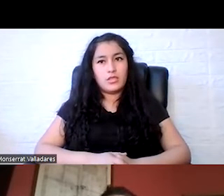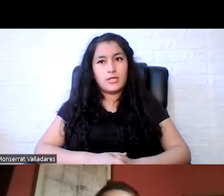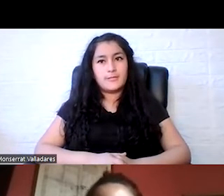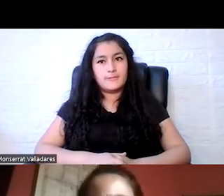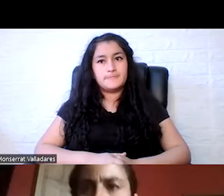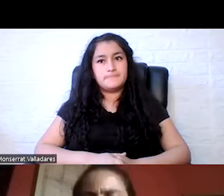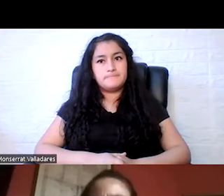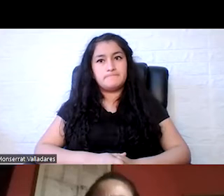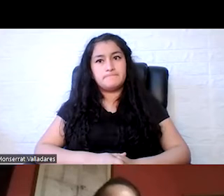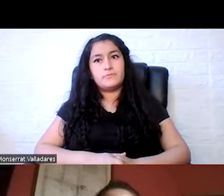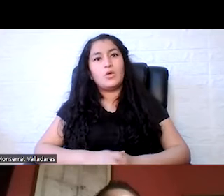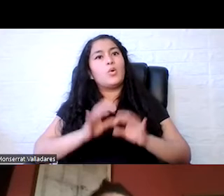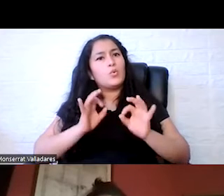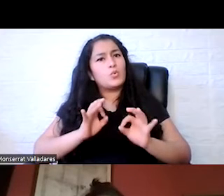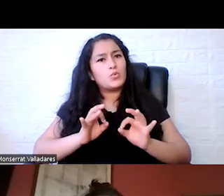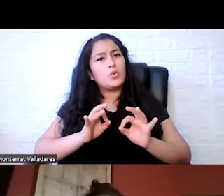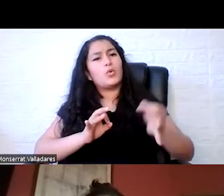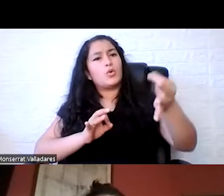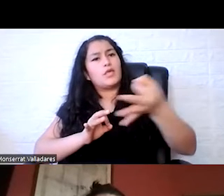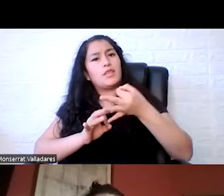lo veo un poco lo que dice Consuelo,